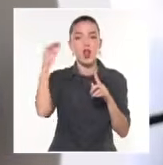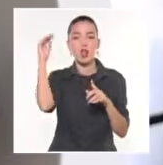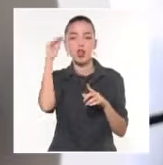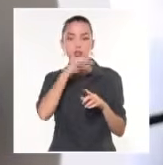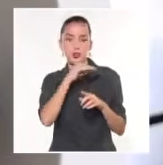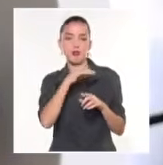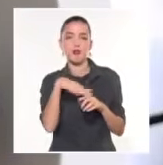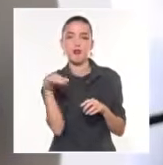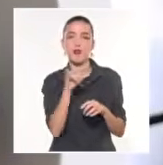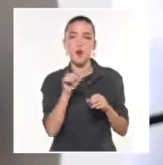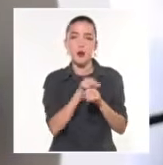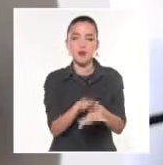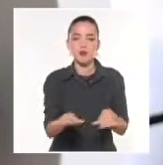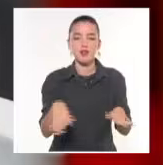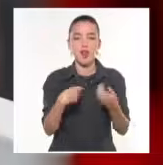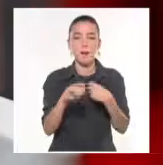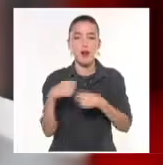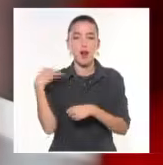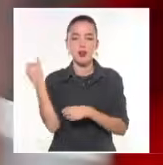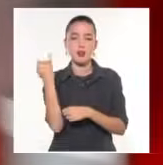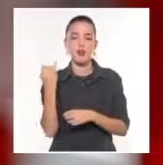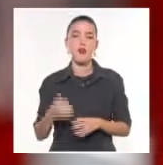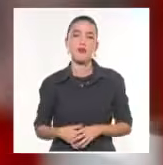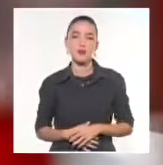el mercado internacional.